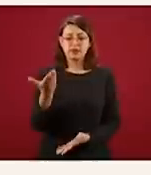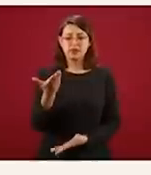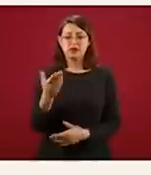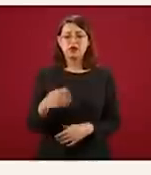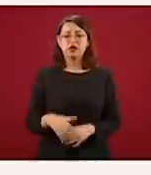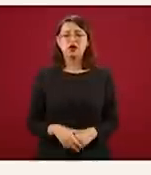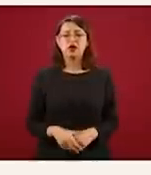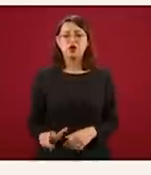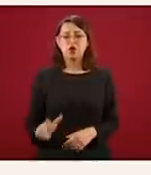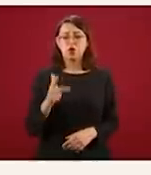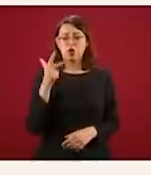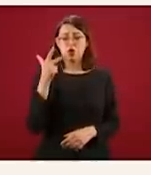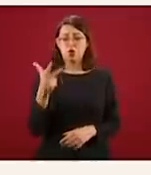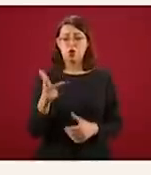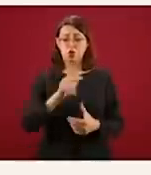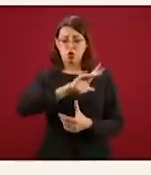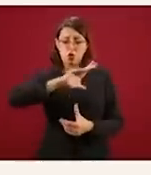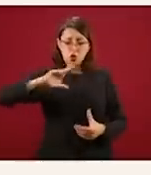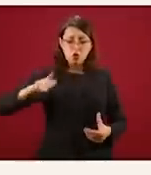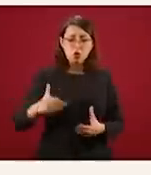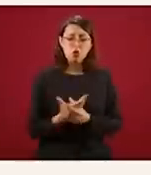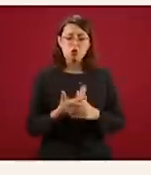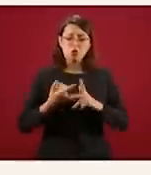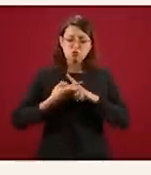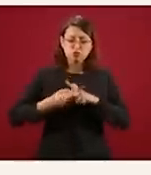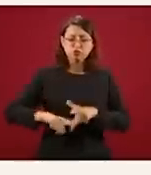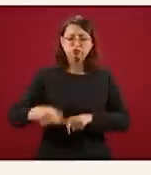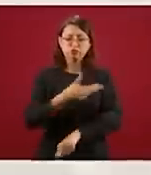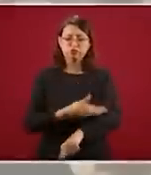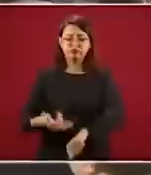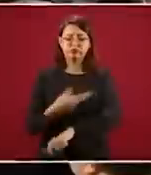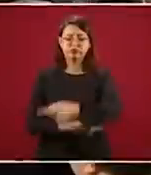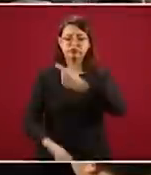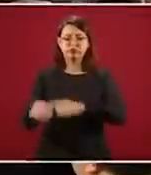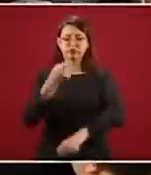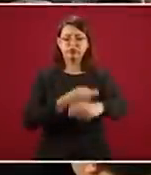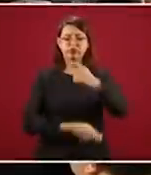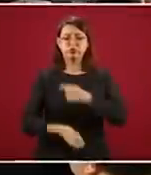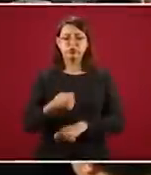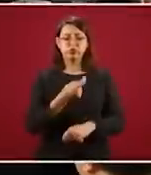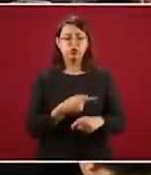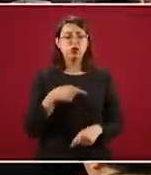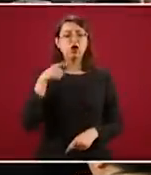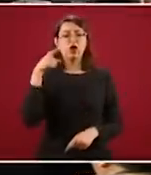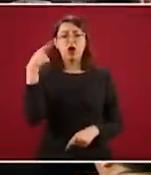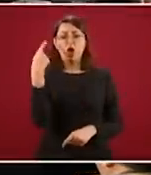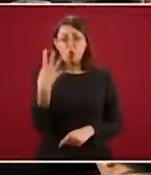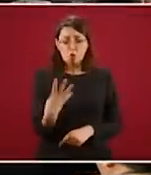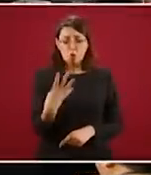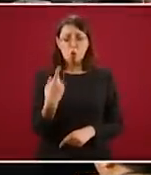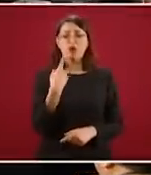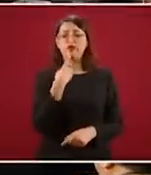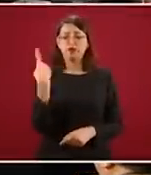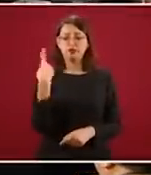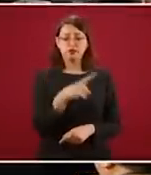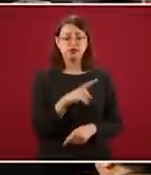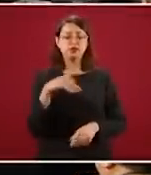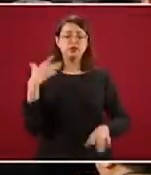8 expedientes en trámite y 4 procedimientos de responsabilidad administrativa